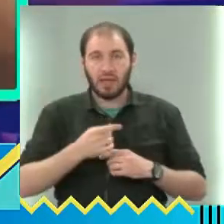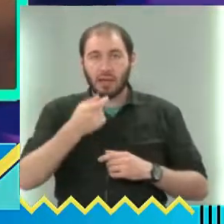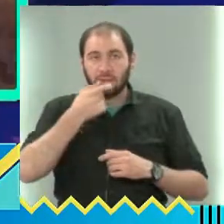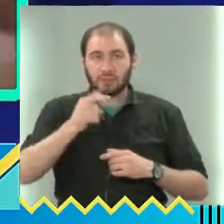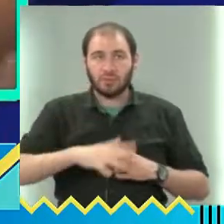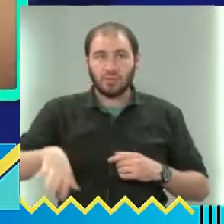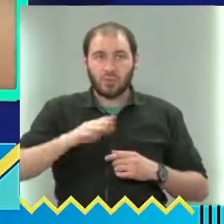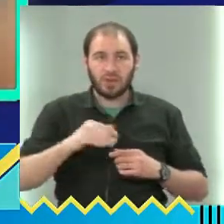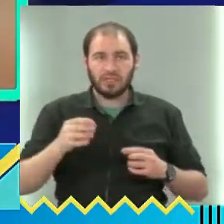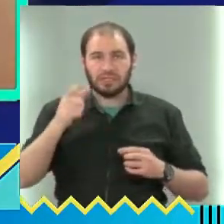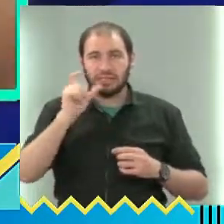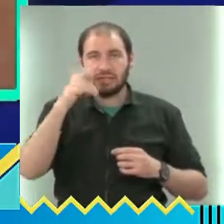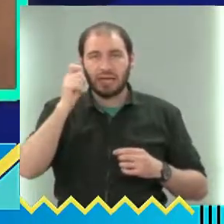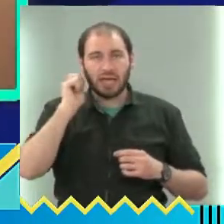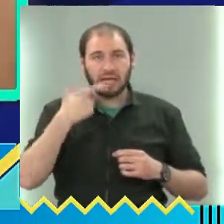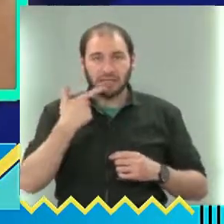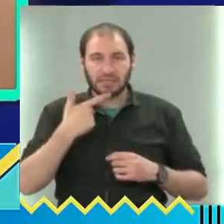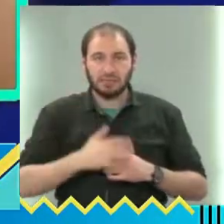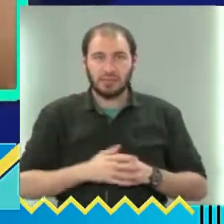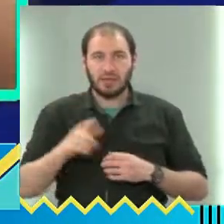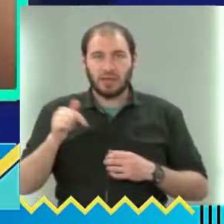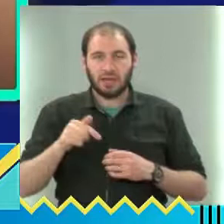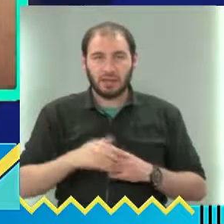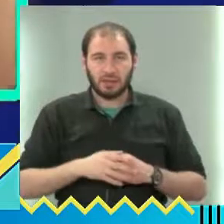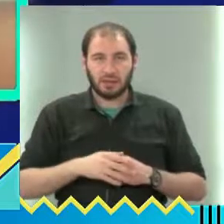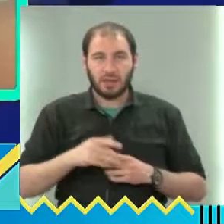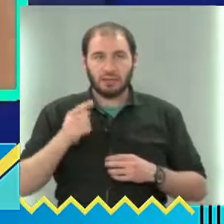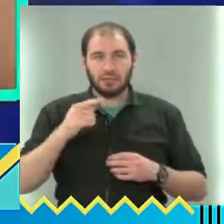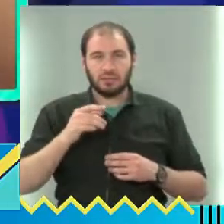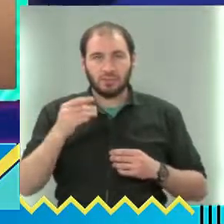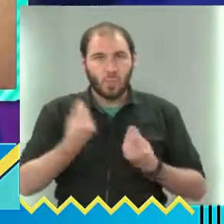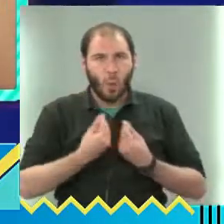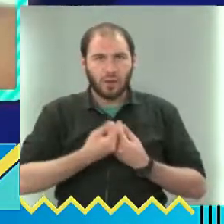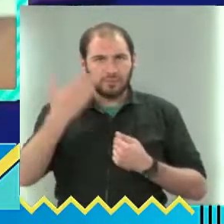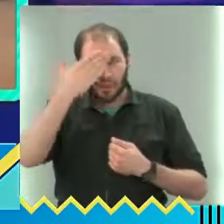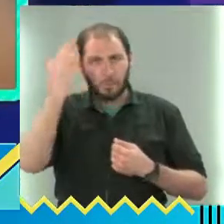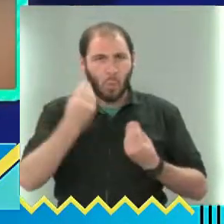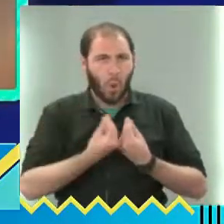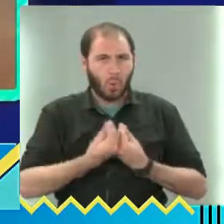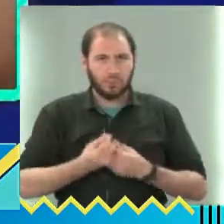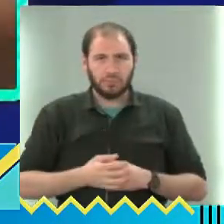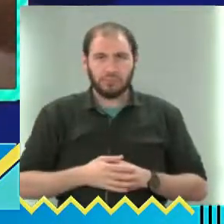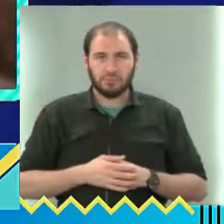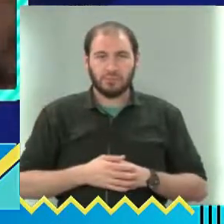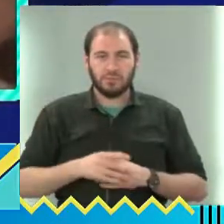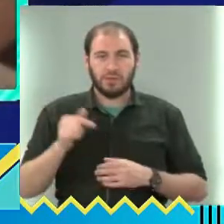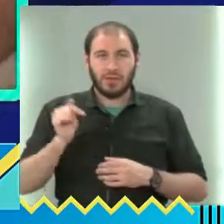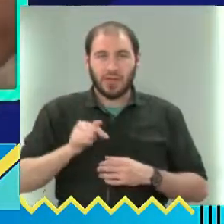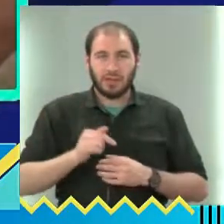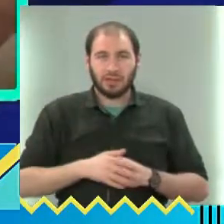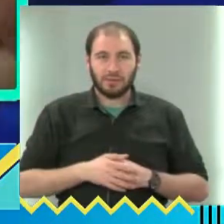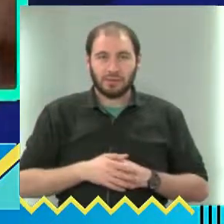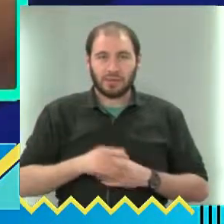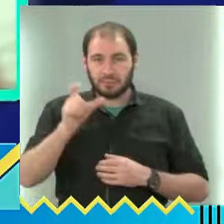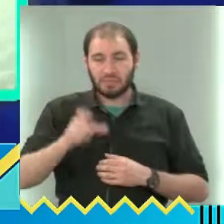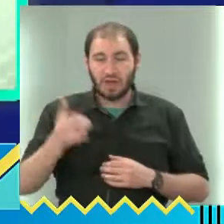una zona endémica de Chagas, por ejemplo, en donde tenemos una alta prevalencia de esta enfermedad. Entonces, bueno, en esos casos se llama